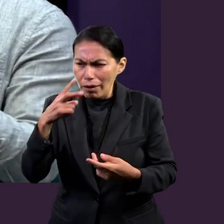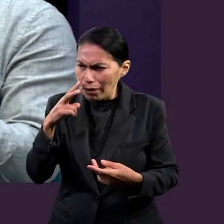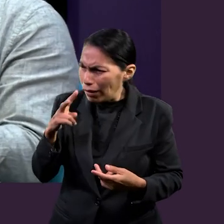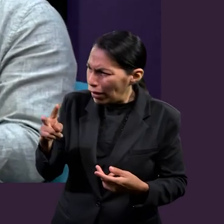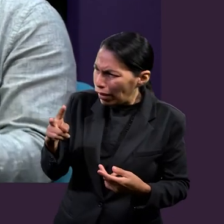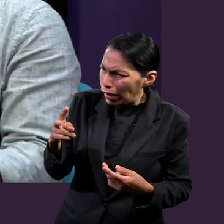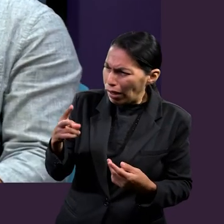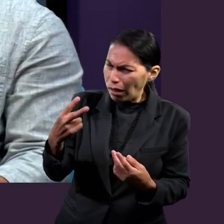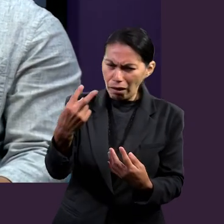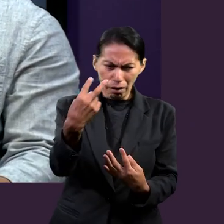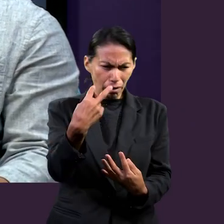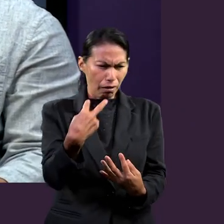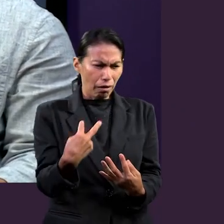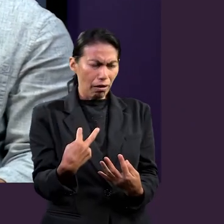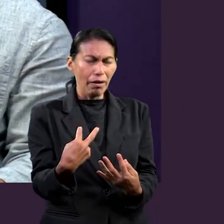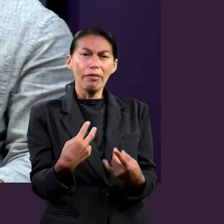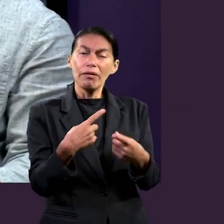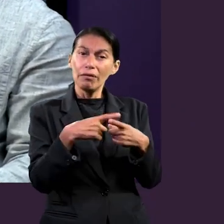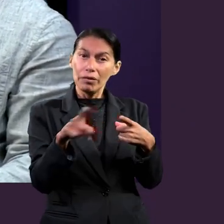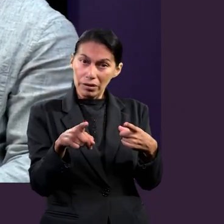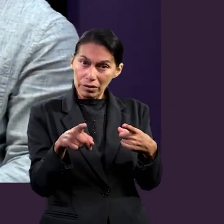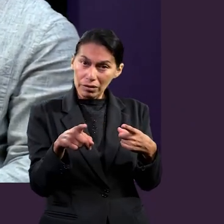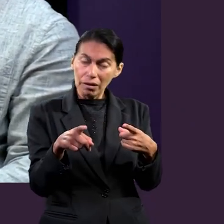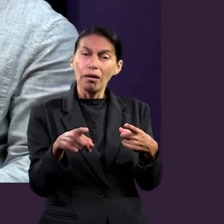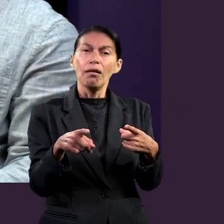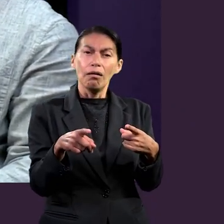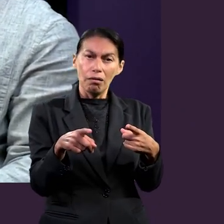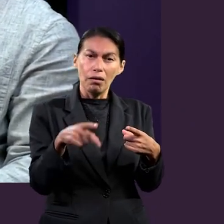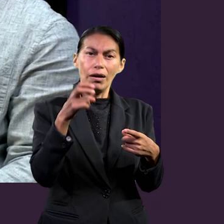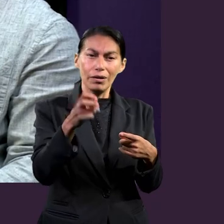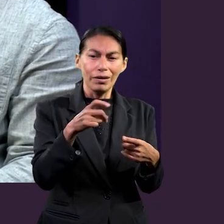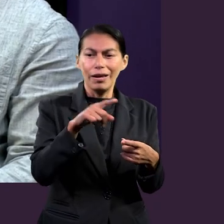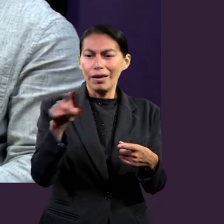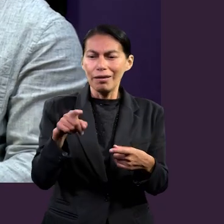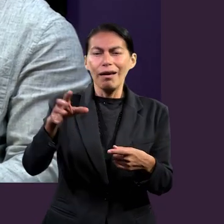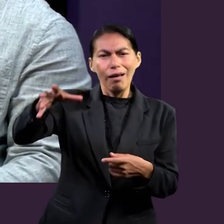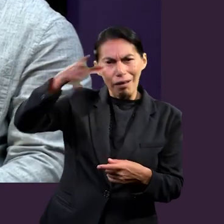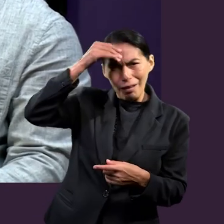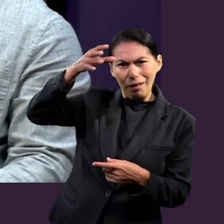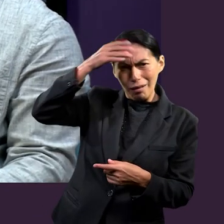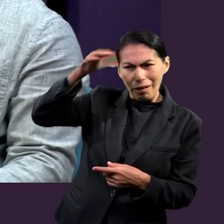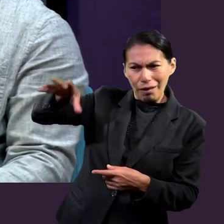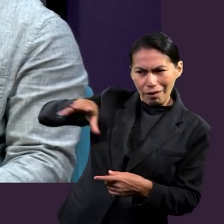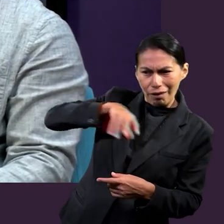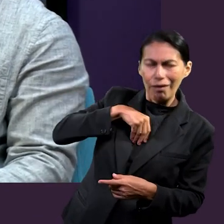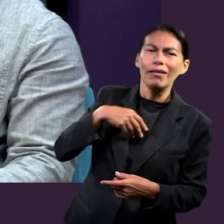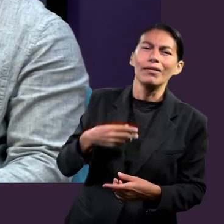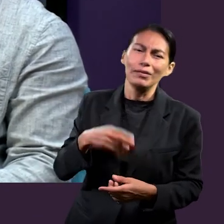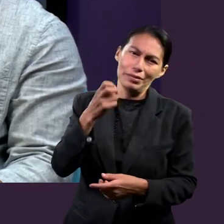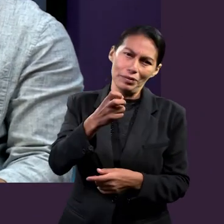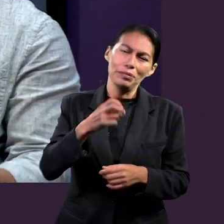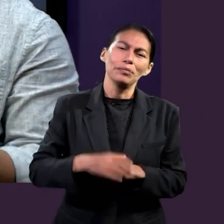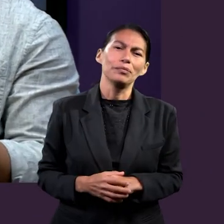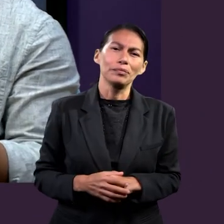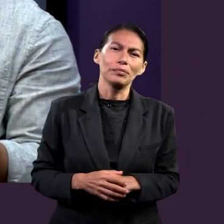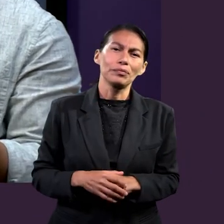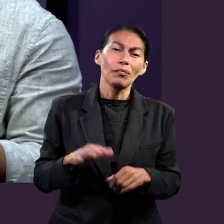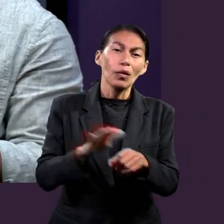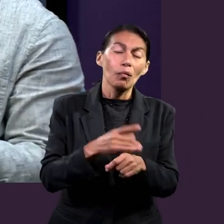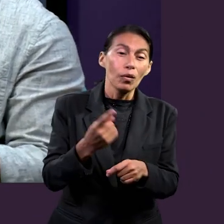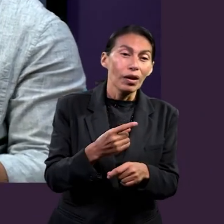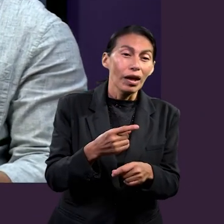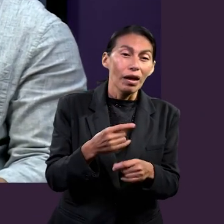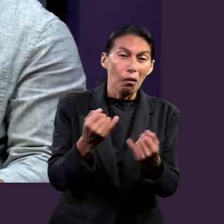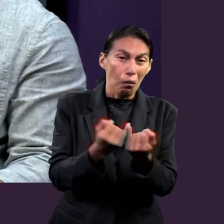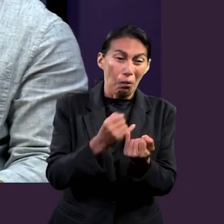contrastar con la vida de los demás y los demás se van a dar cuenta de que hay una diferencia. Y eso es lo que transforma, eso es lo que va